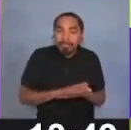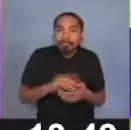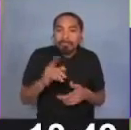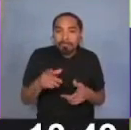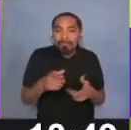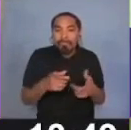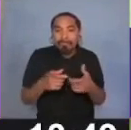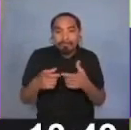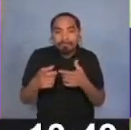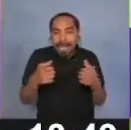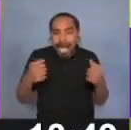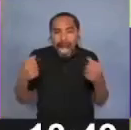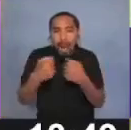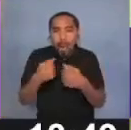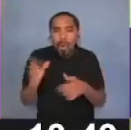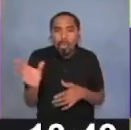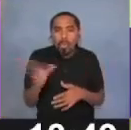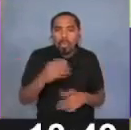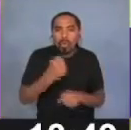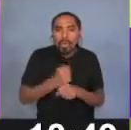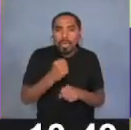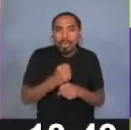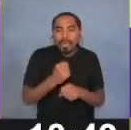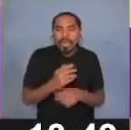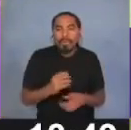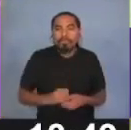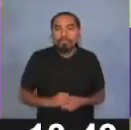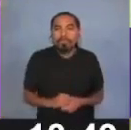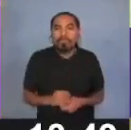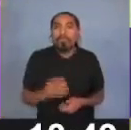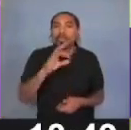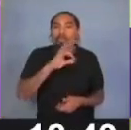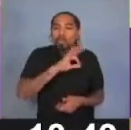acordando con todos nuestros trabajadores, digamos, sueldos